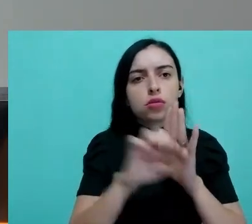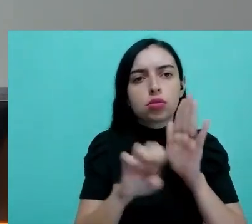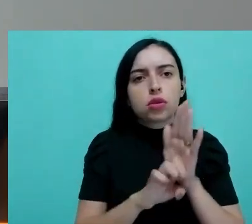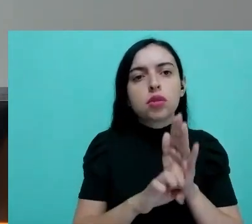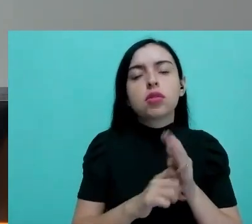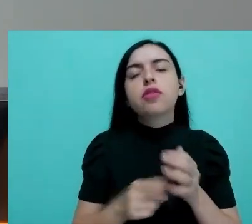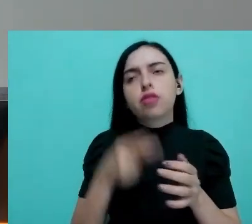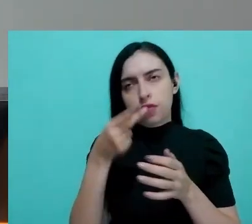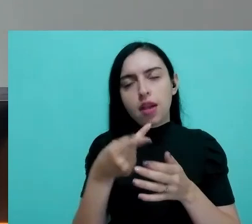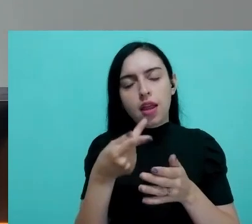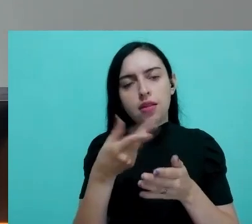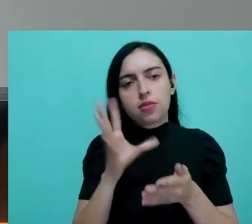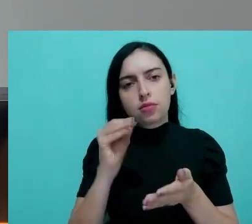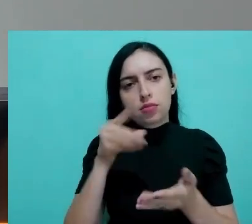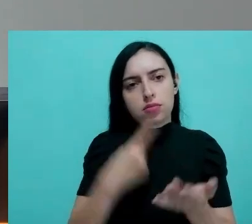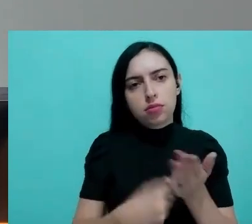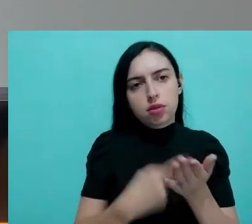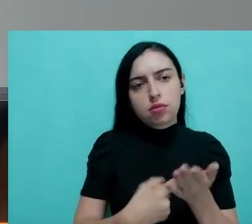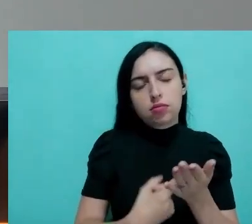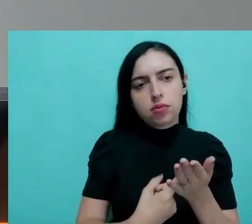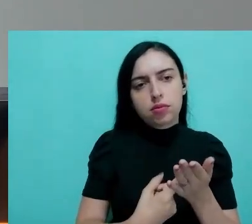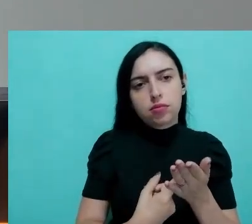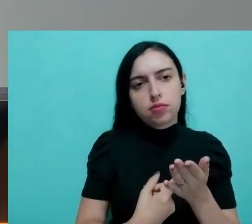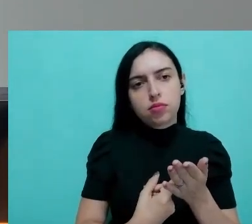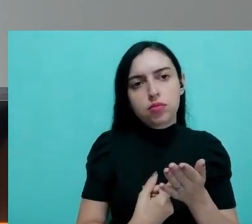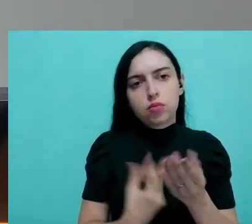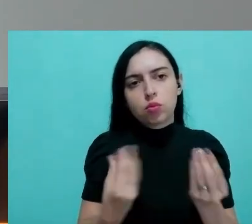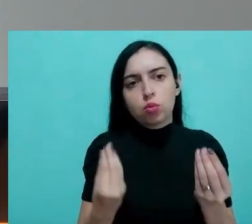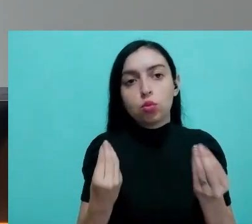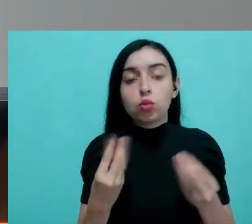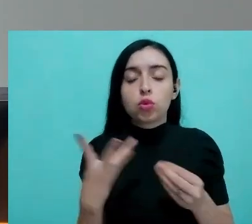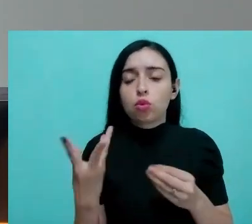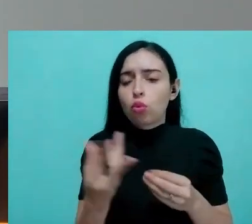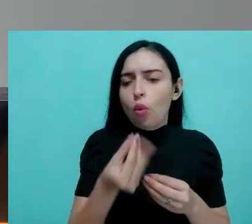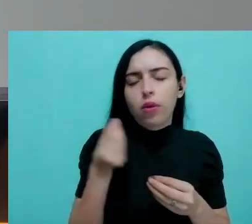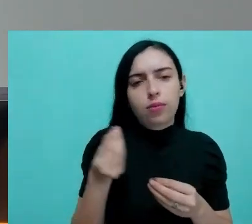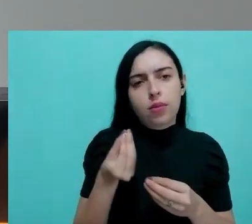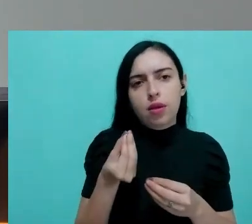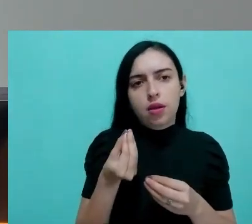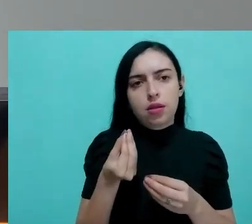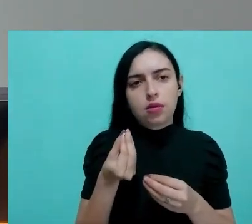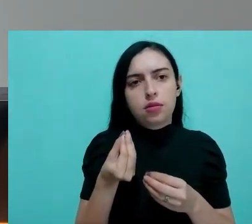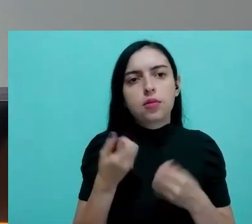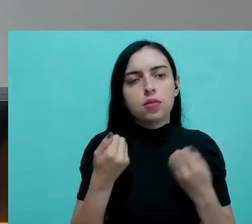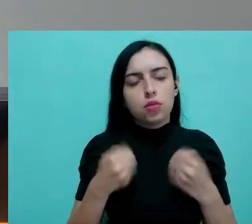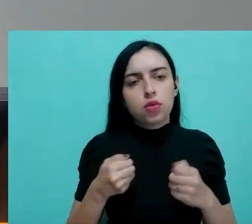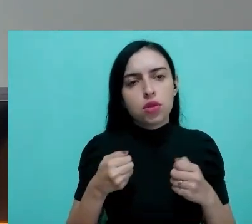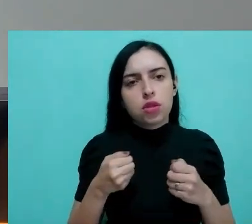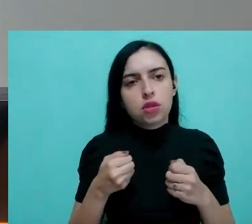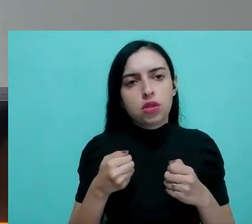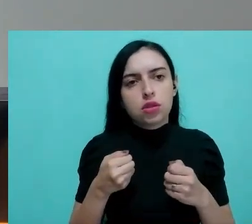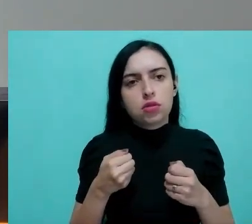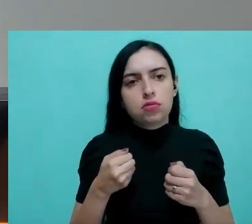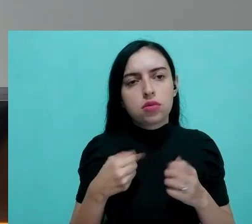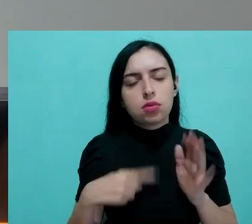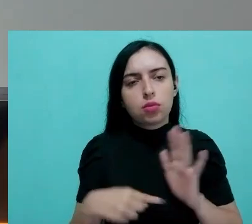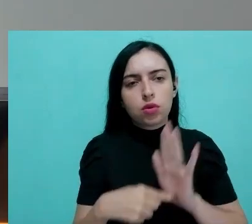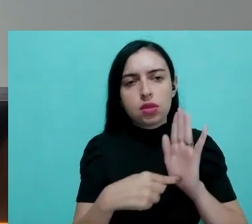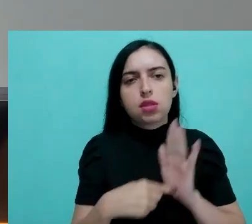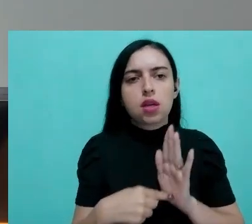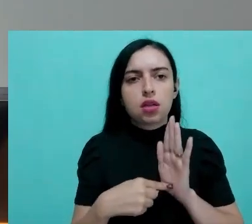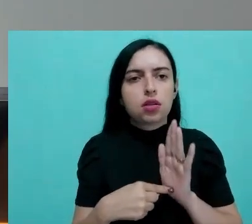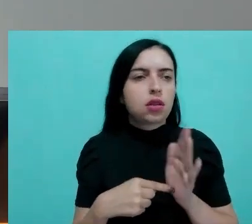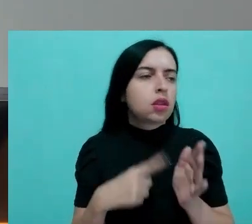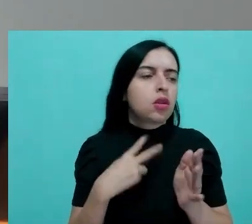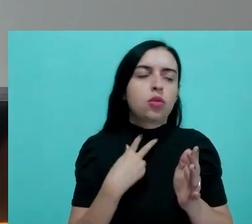Y establece una serie de condiciones muy complejas que hubieran impuesto que no se podía